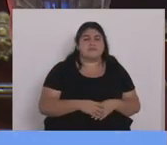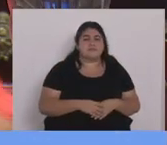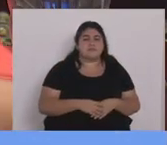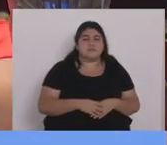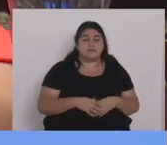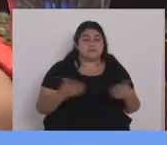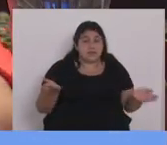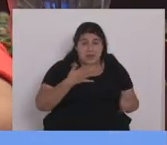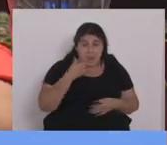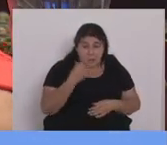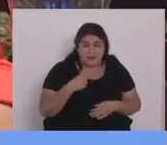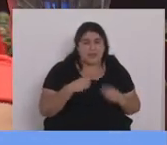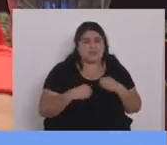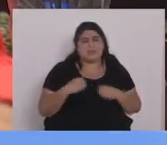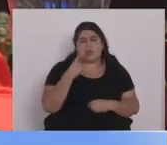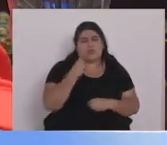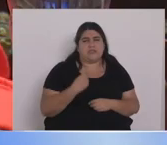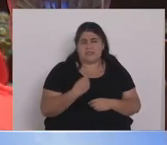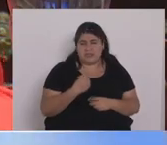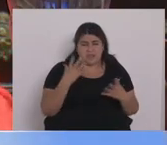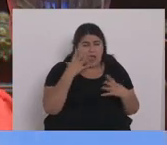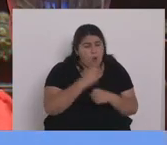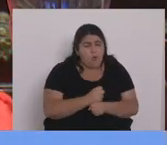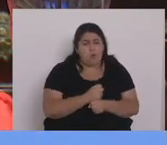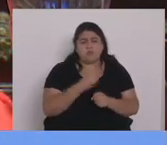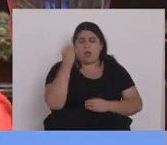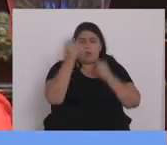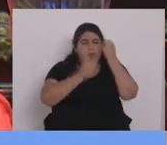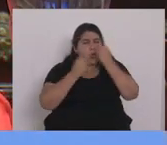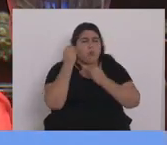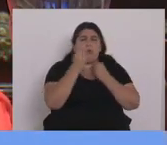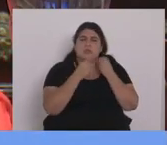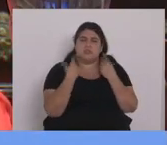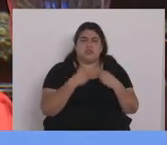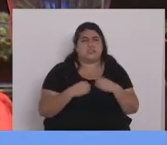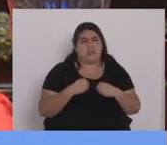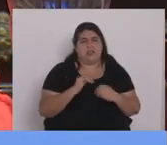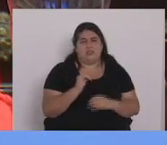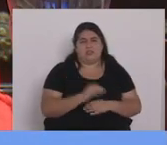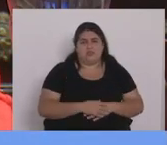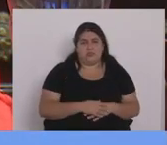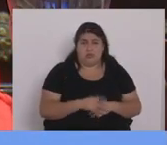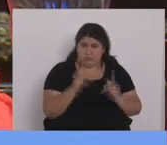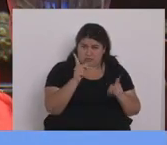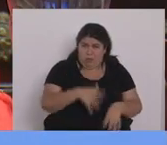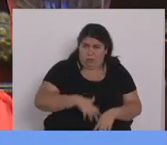la verdad que siento mucha tristeza, mucha angustia y mucha preocupación. Y mucha rabia